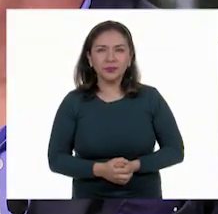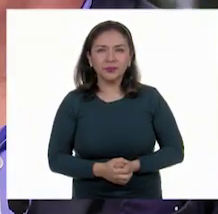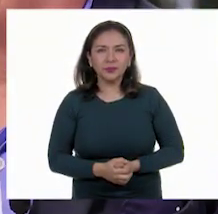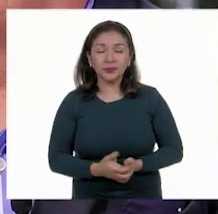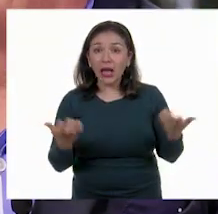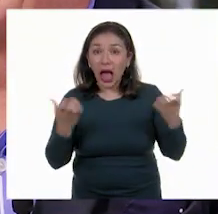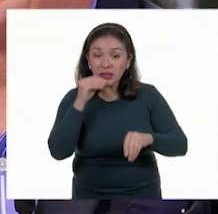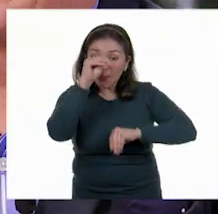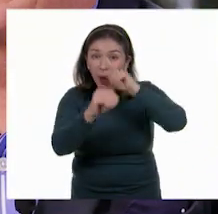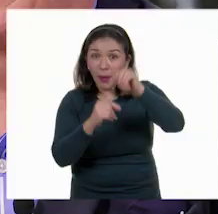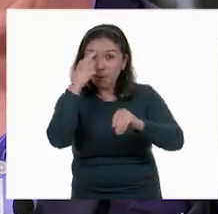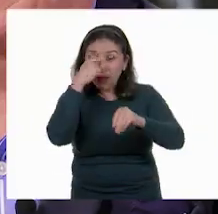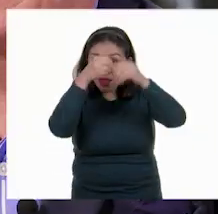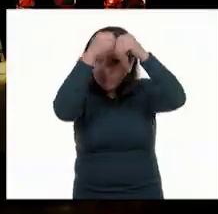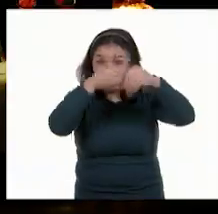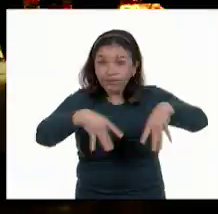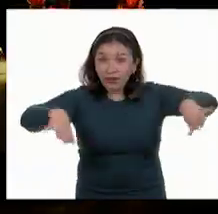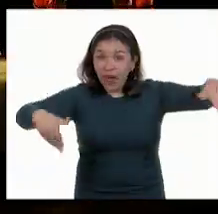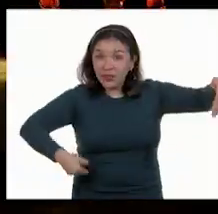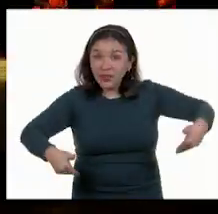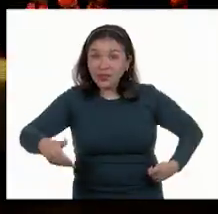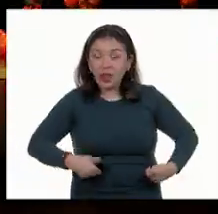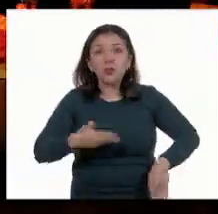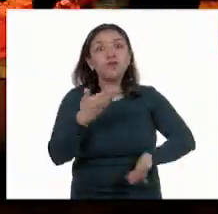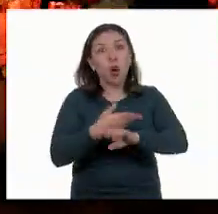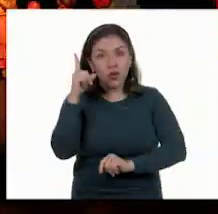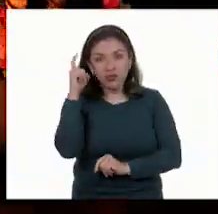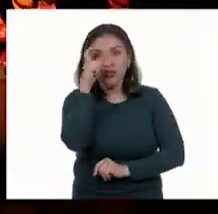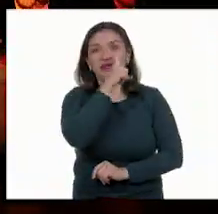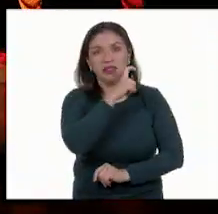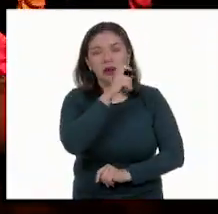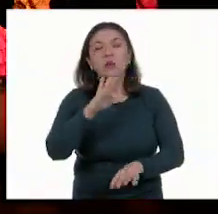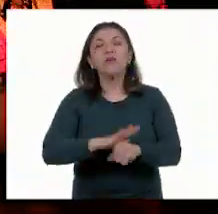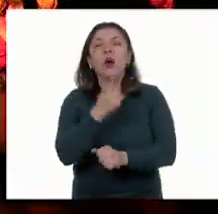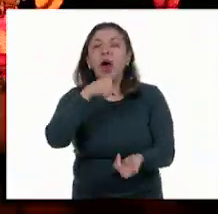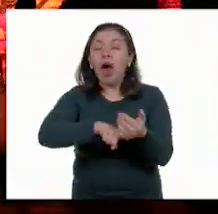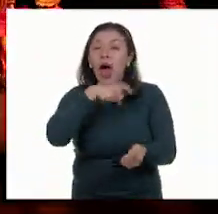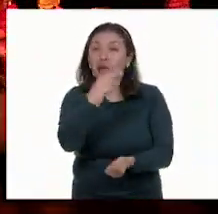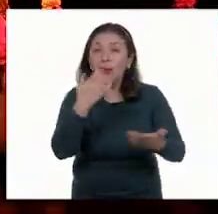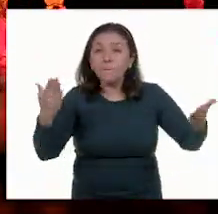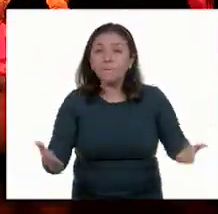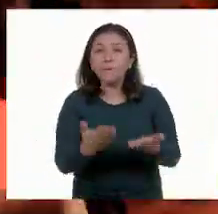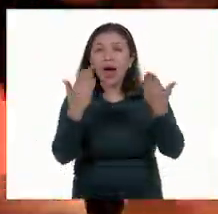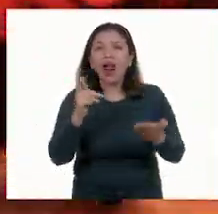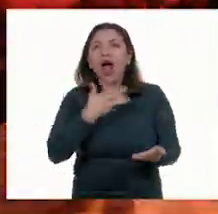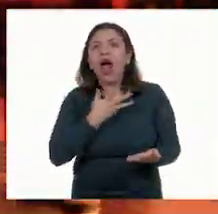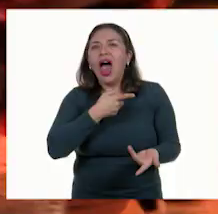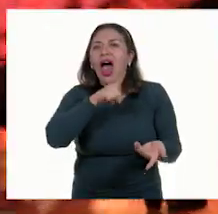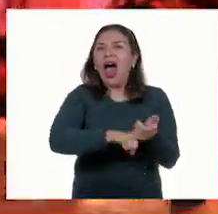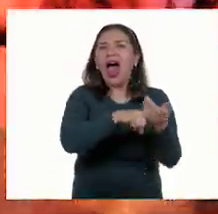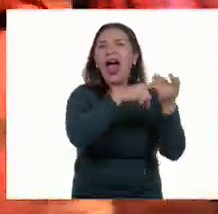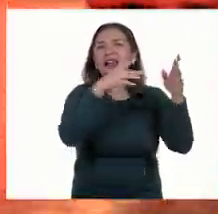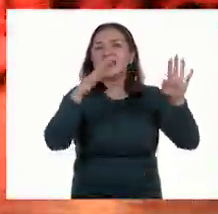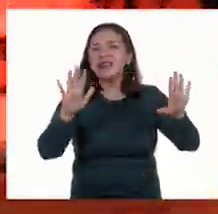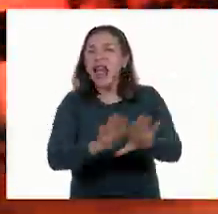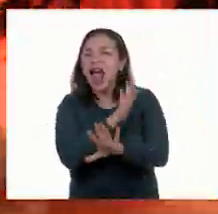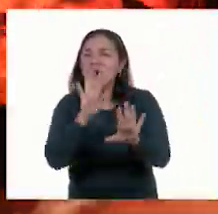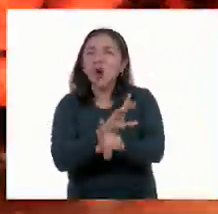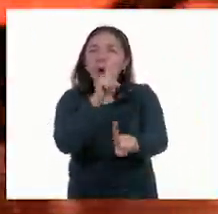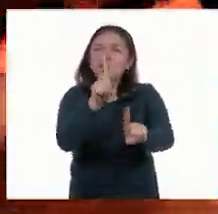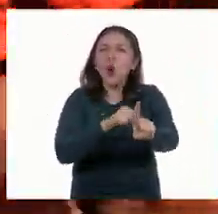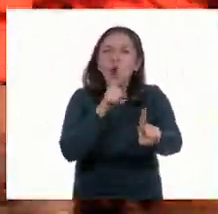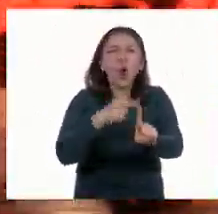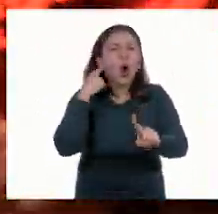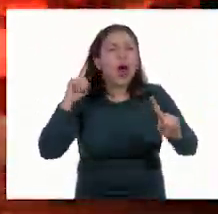Diseñar un espectáculo del ballet es muy complejo porque el ballet es una gama de contrastes, de ritmos, de